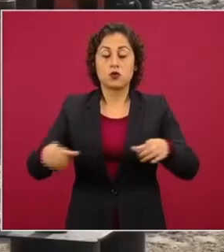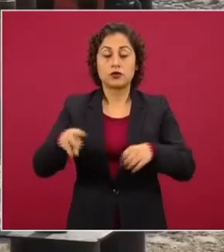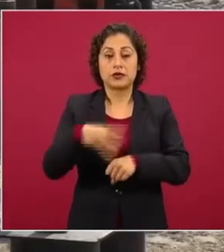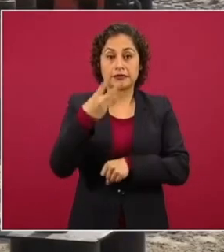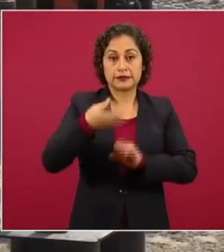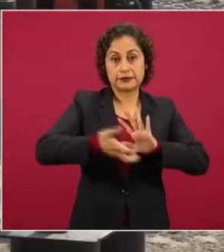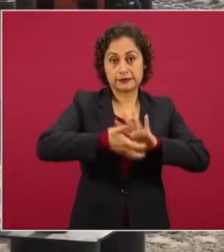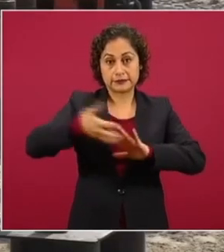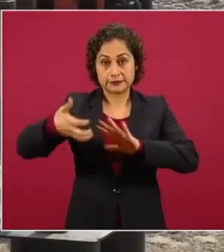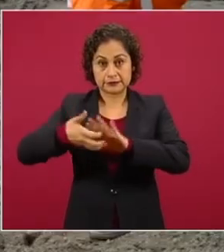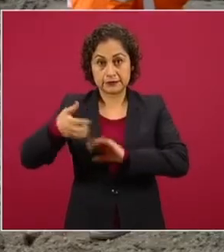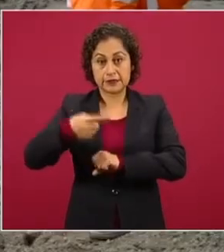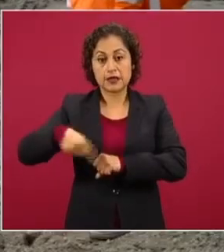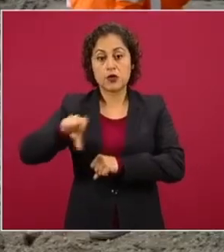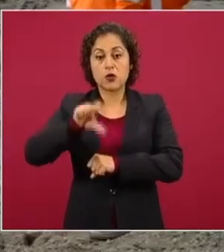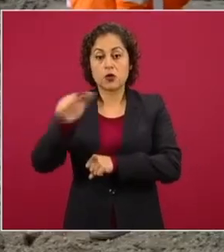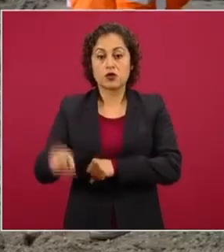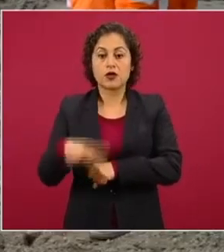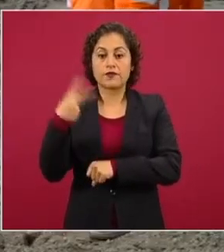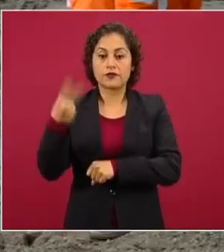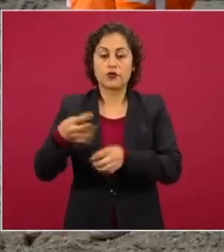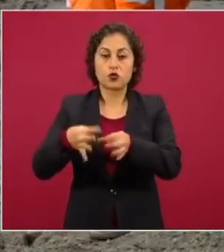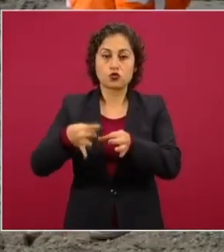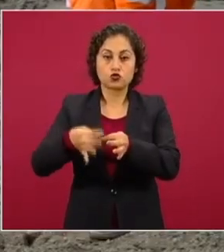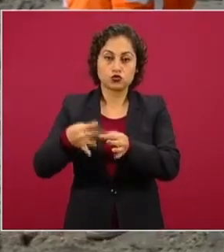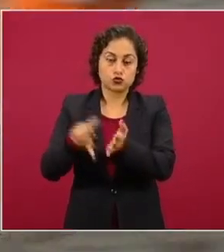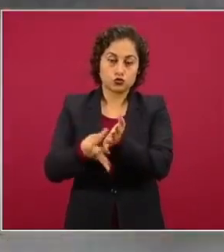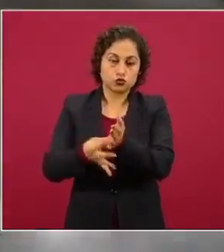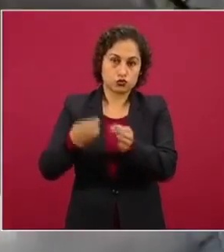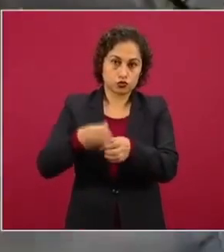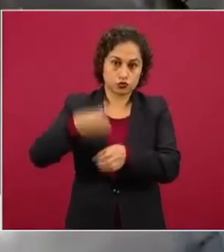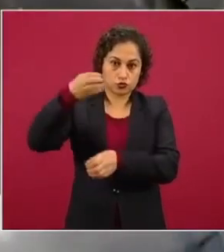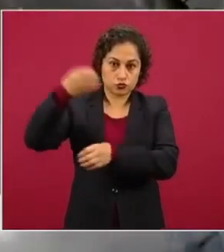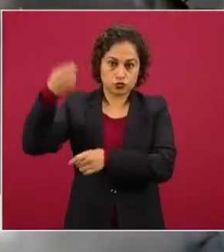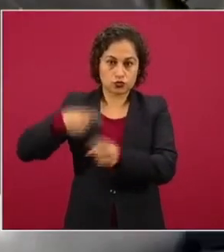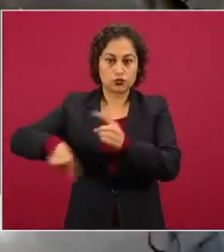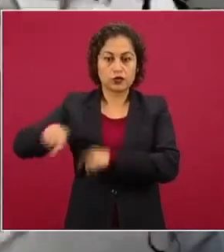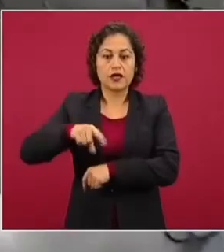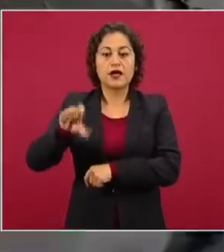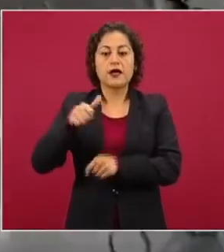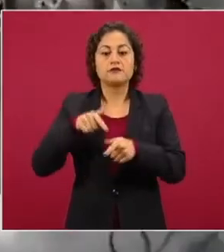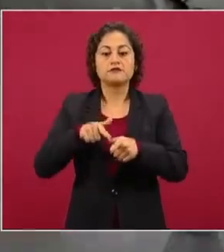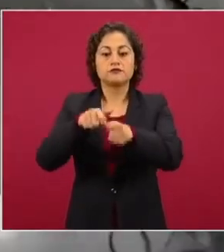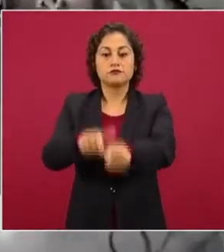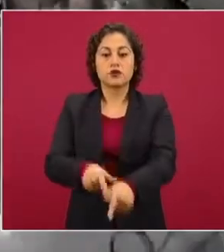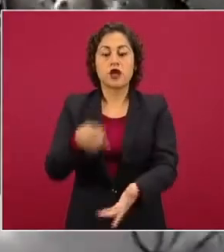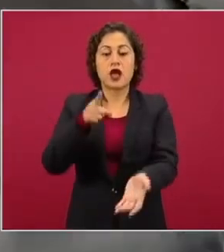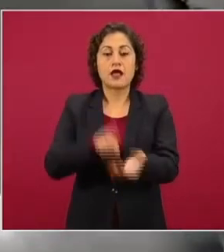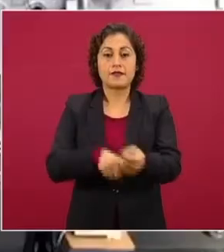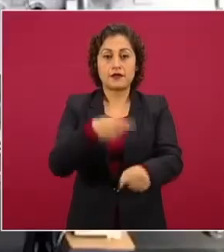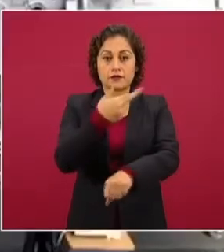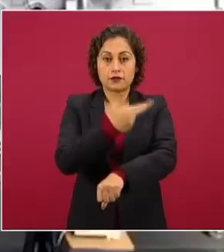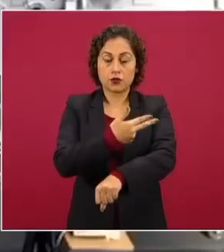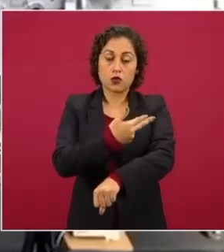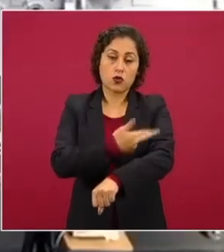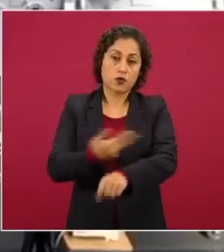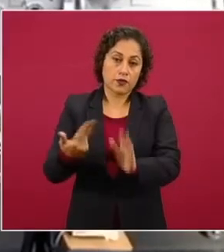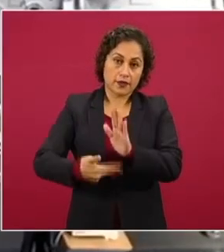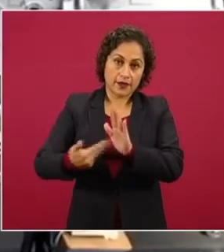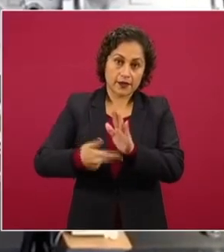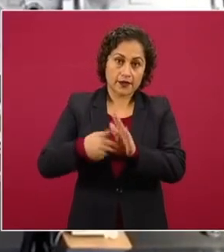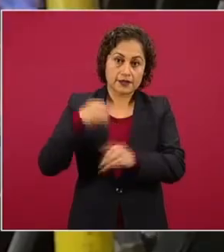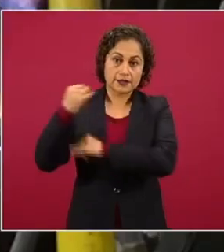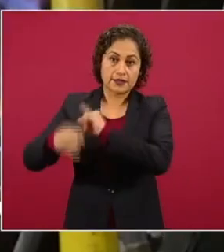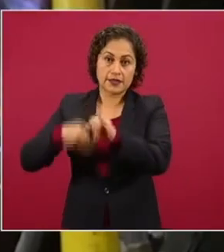cimbra y acero en cimentación y 4 en descabece de pilas. Continúa la fabricación de equipos en talleres internacionales. Esta semana nos